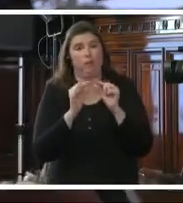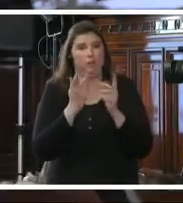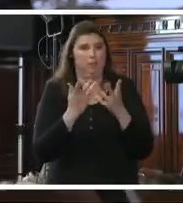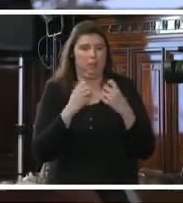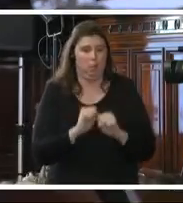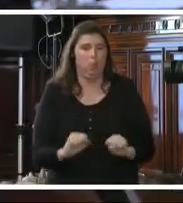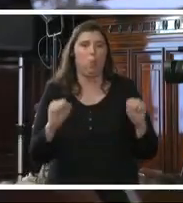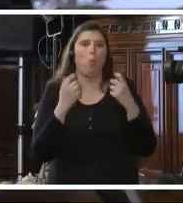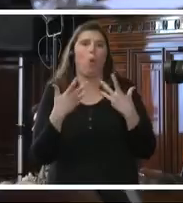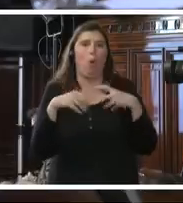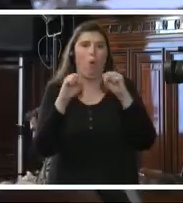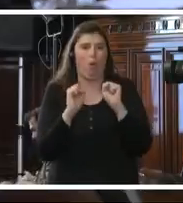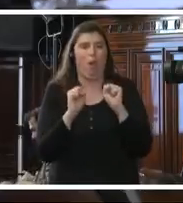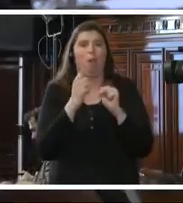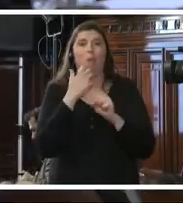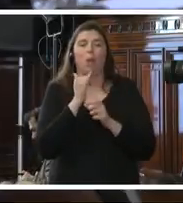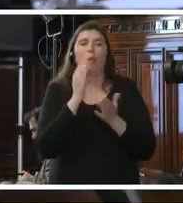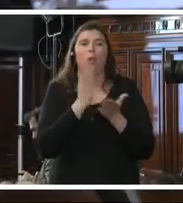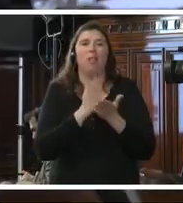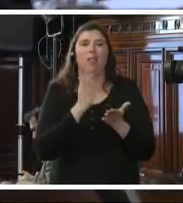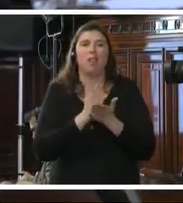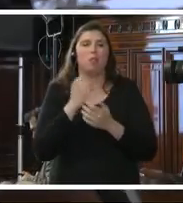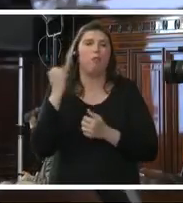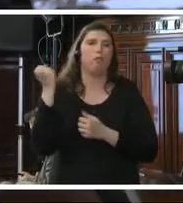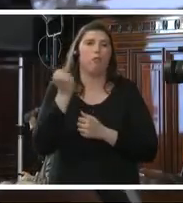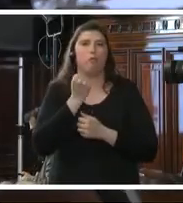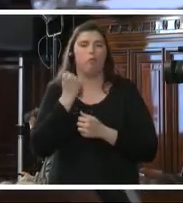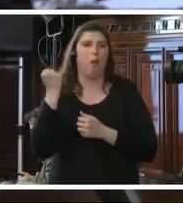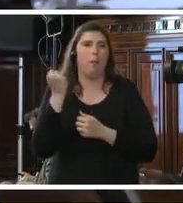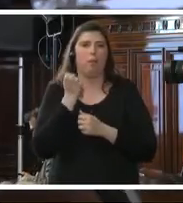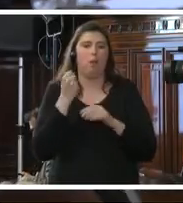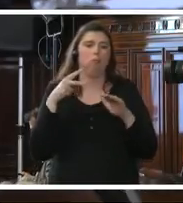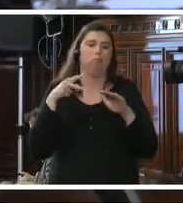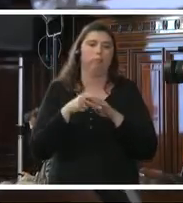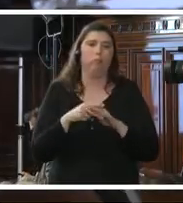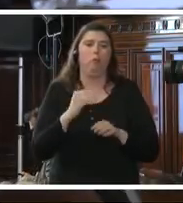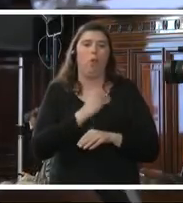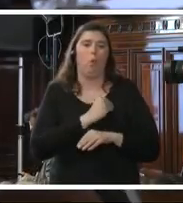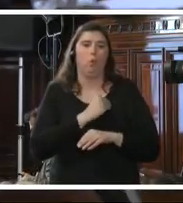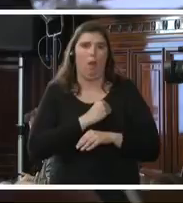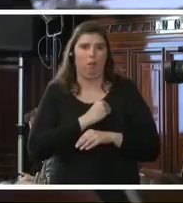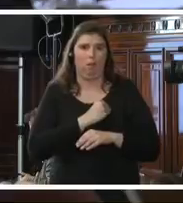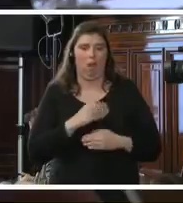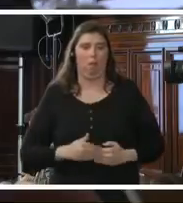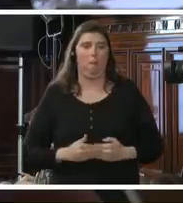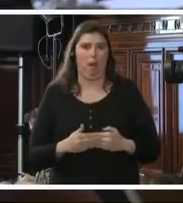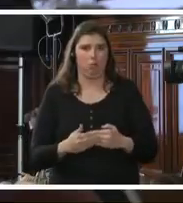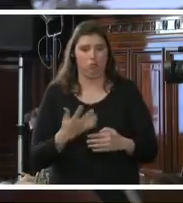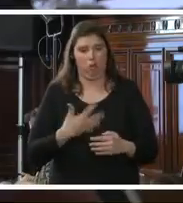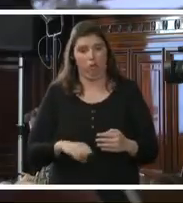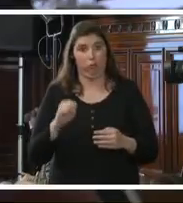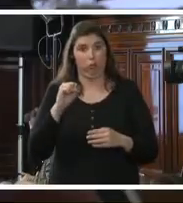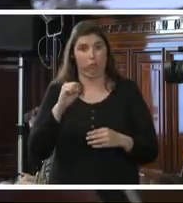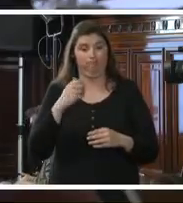materia, por ejemplo, del derecho fundamental a la interrupción voluntaria del embarazo. Por haberlo dicho en